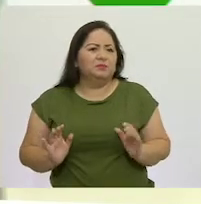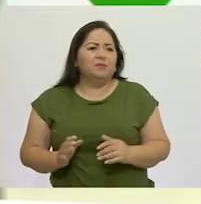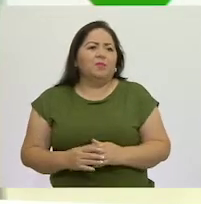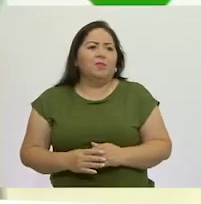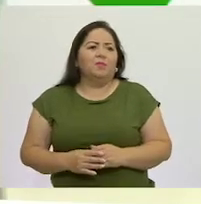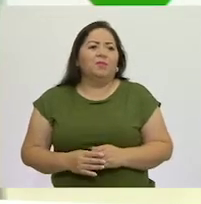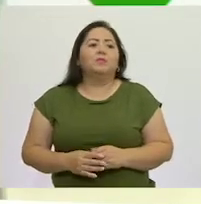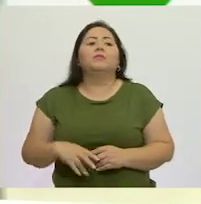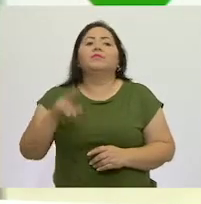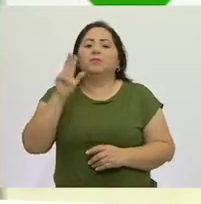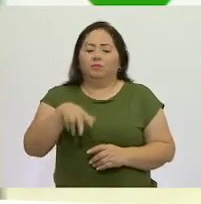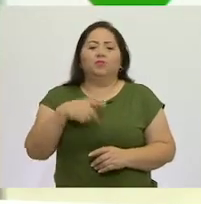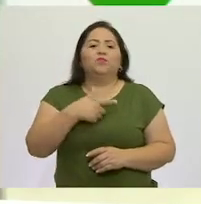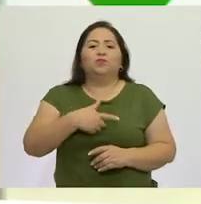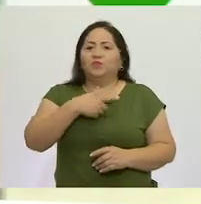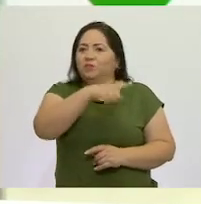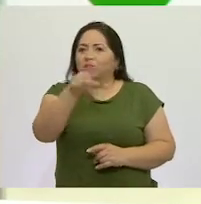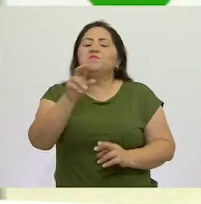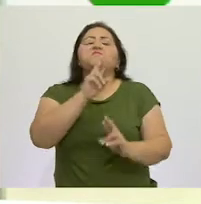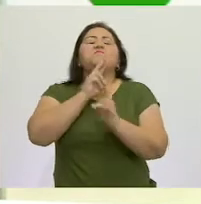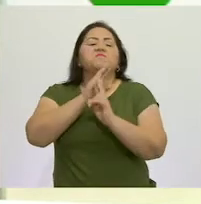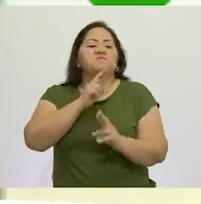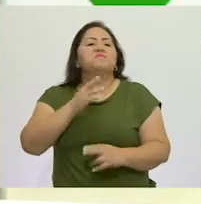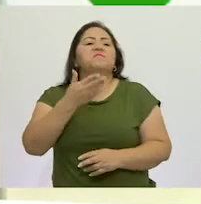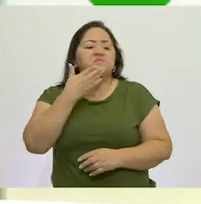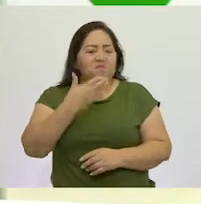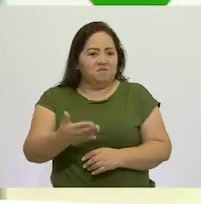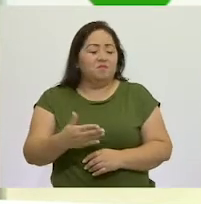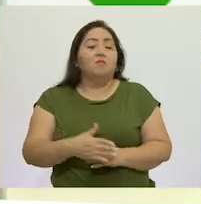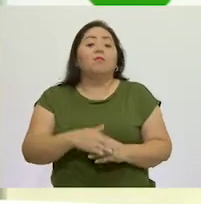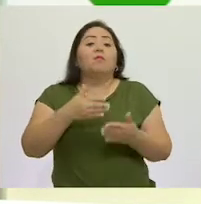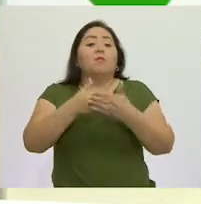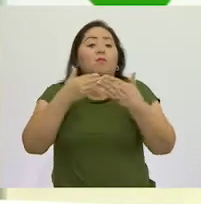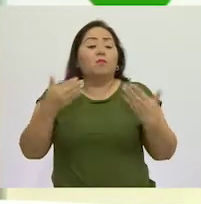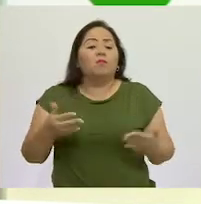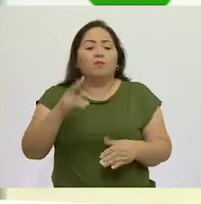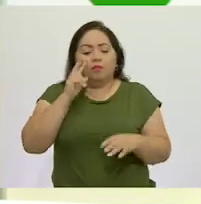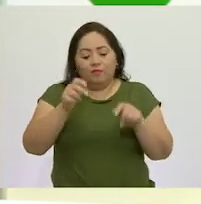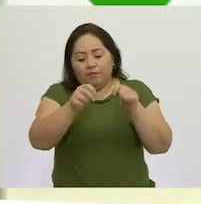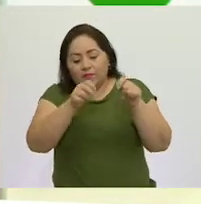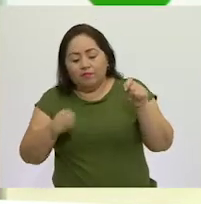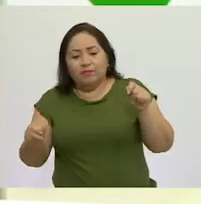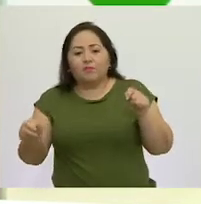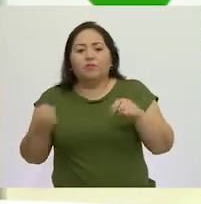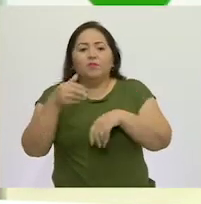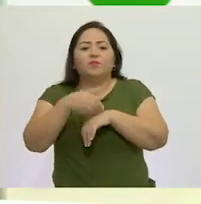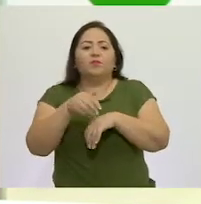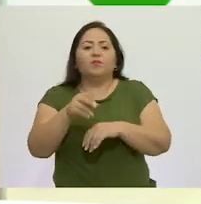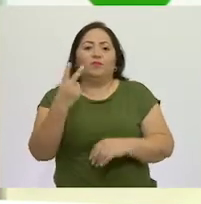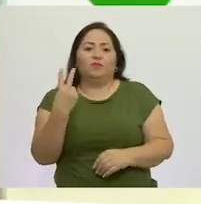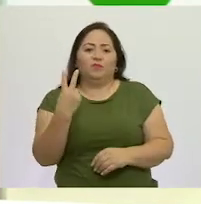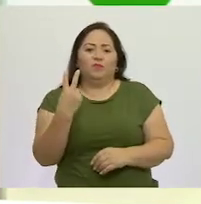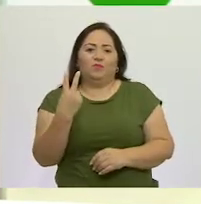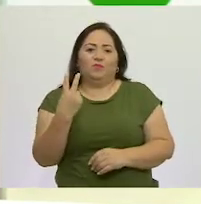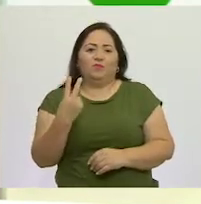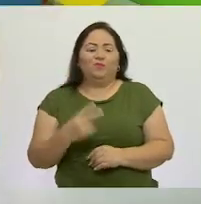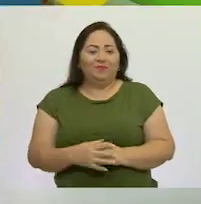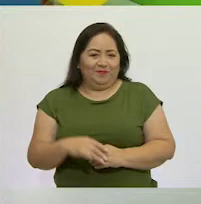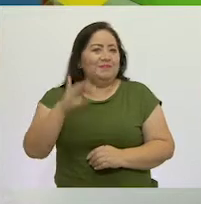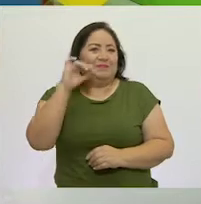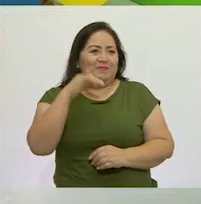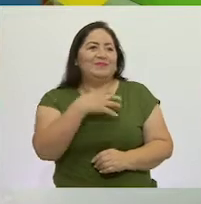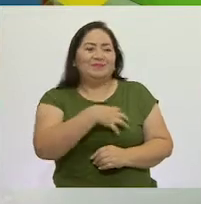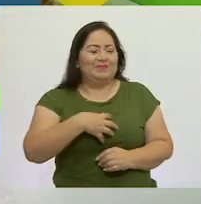Me gustaron mucho todas sus respuestas, fueron muy buenas. Ahora vamos a destapar la segunda ventana. ¡Sí!